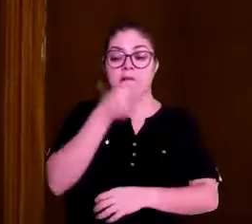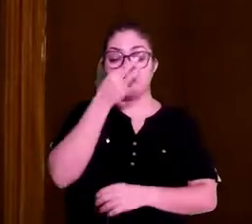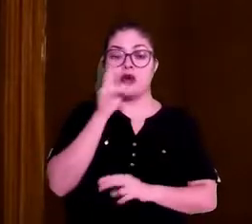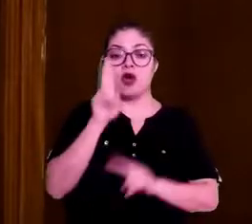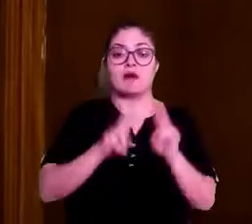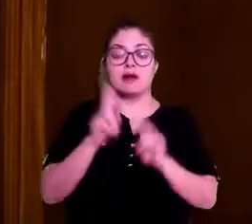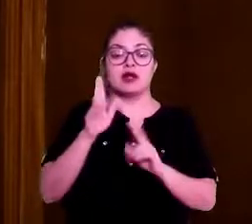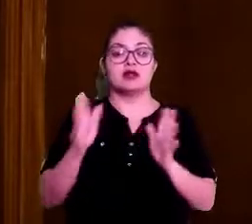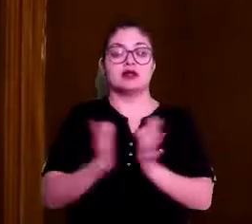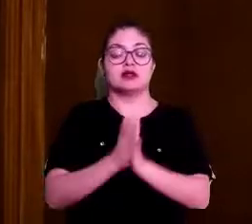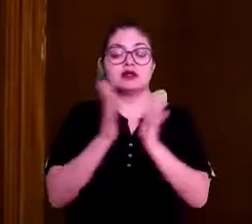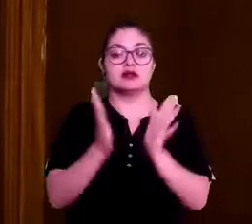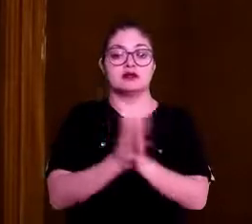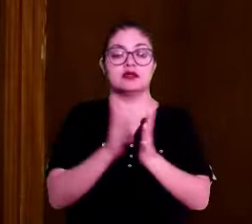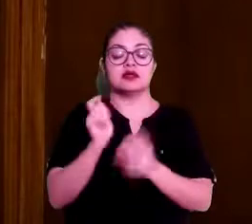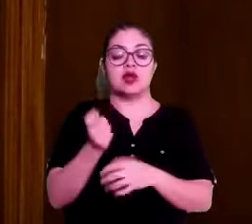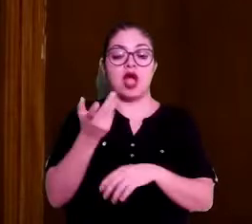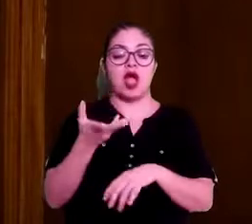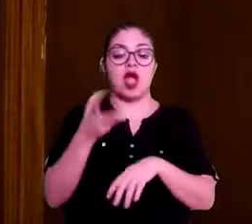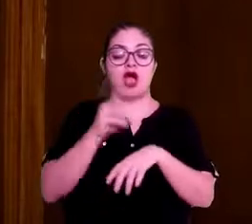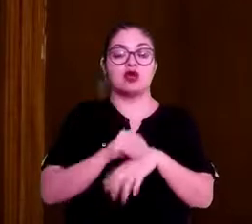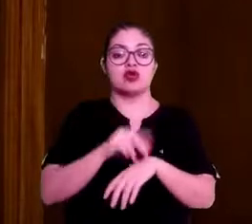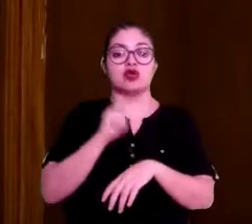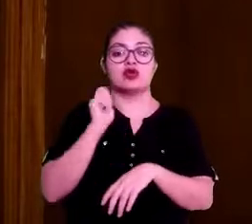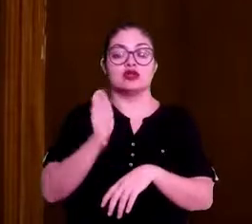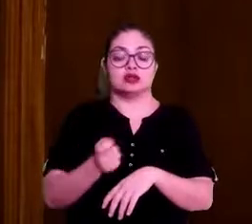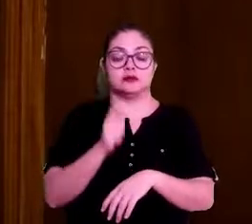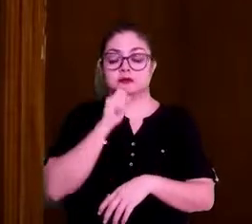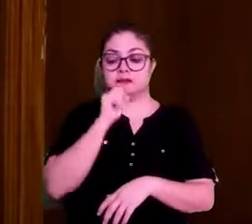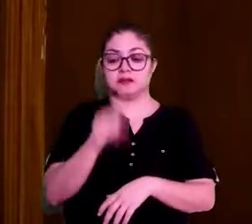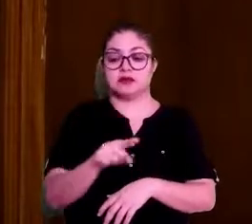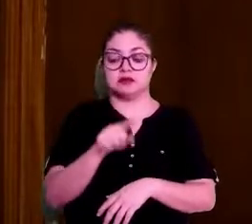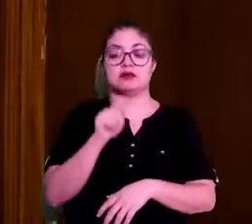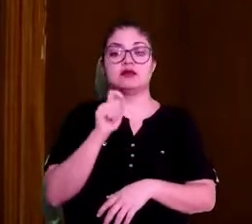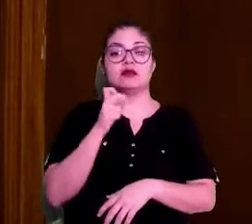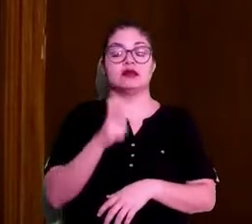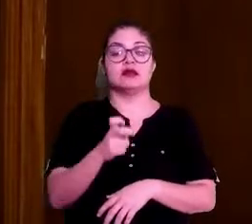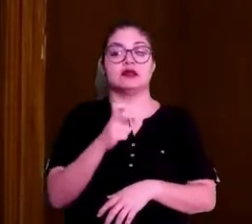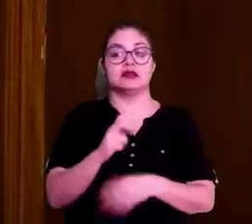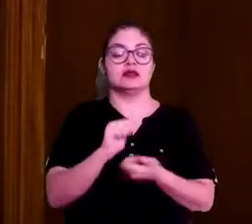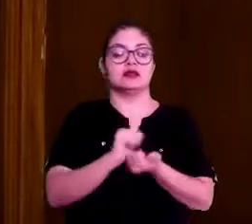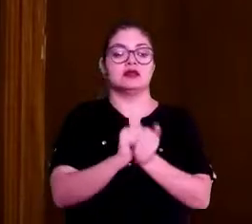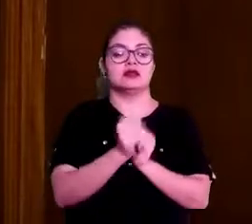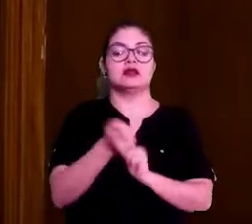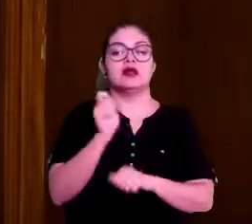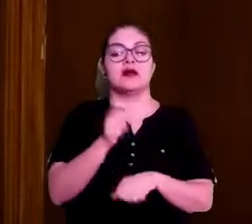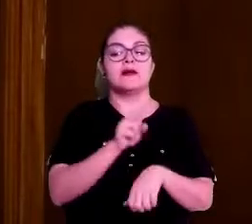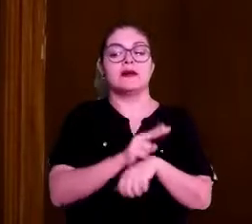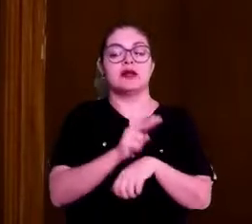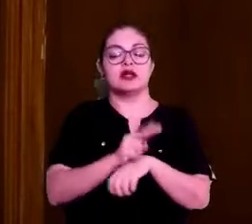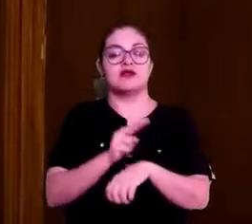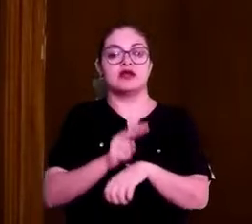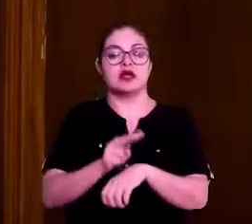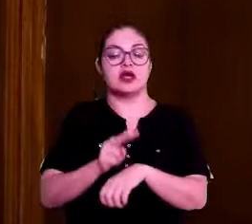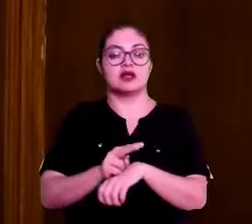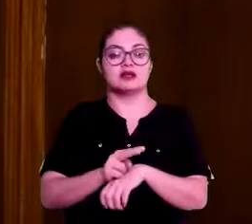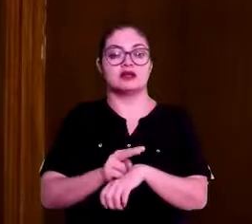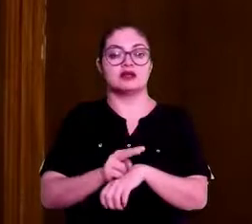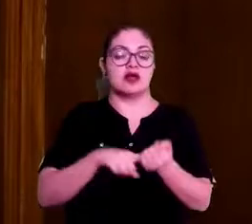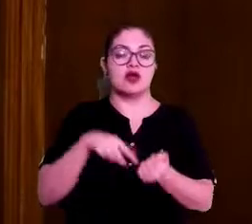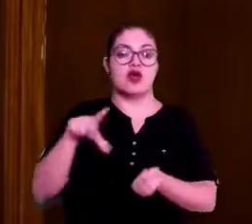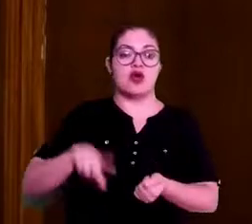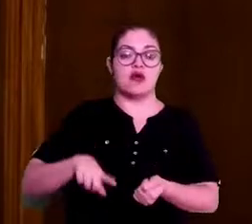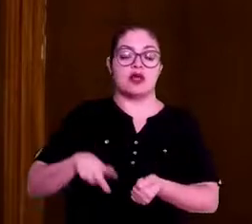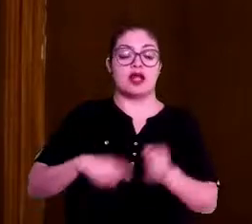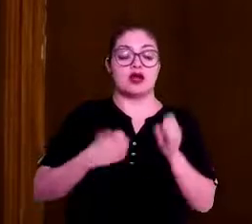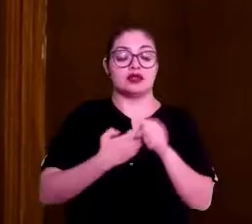participación por la autorización del mismo y en el que el esquema de verificación por parte del gobierno